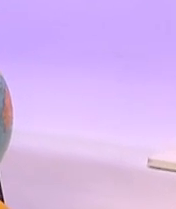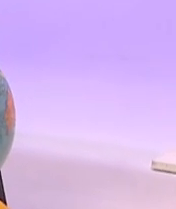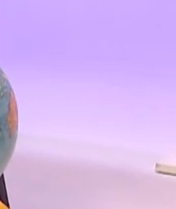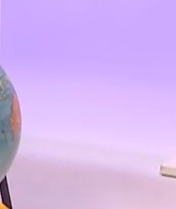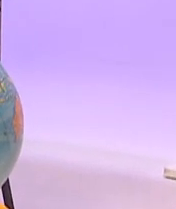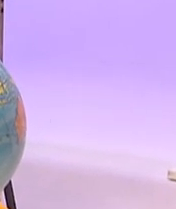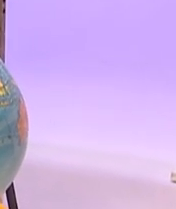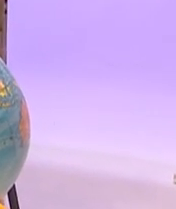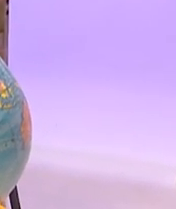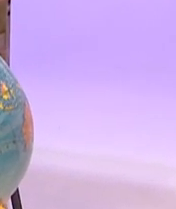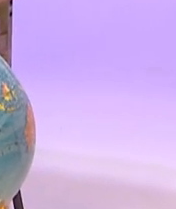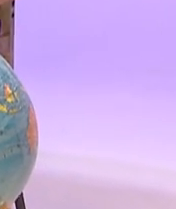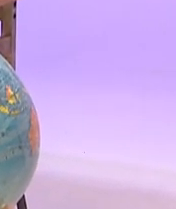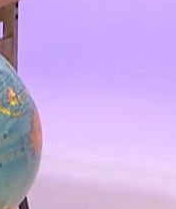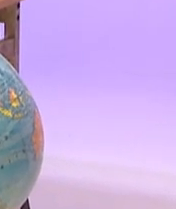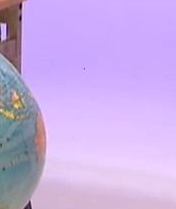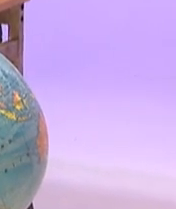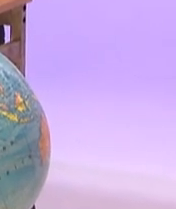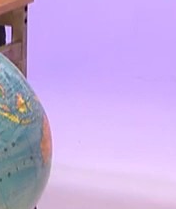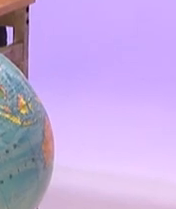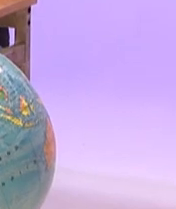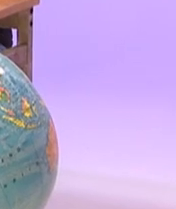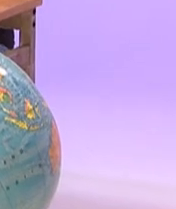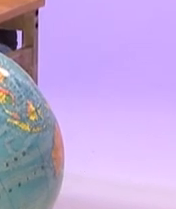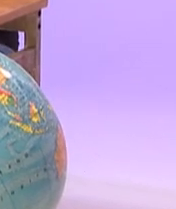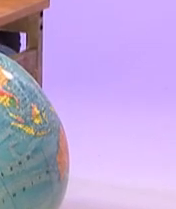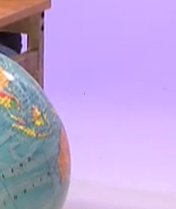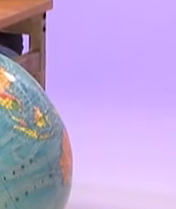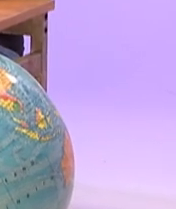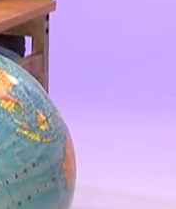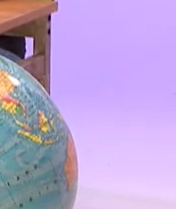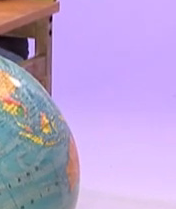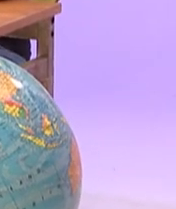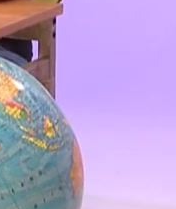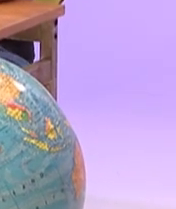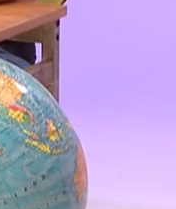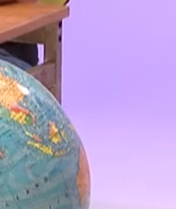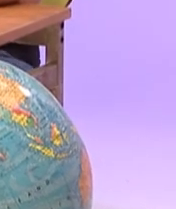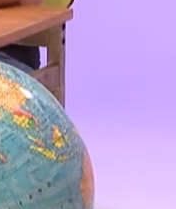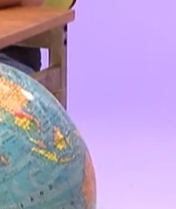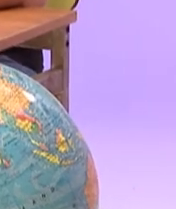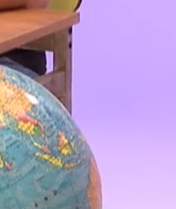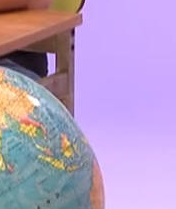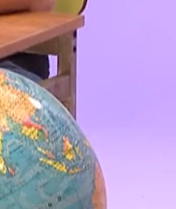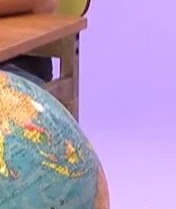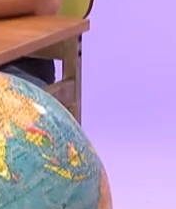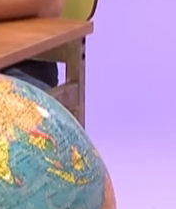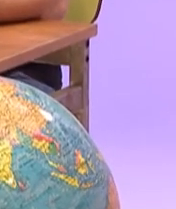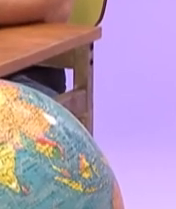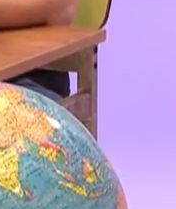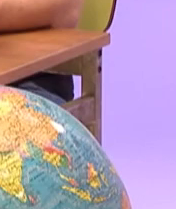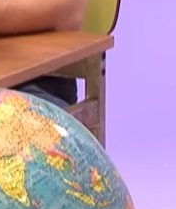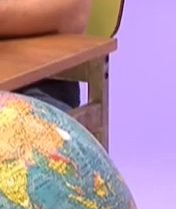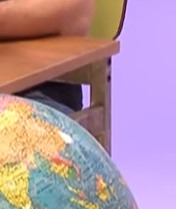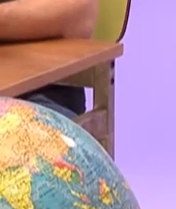es honorar a la poseedora de mi sombra, la que sustrae de la nada nombres y figuras.